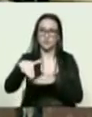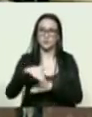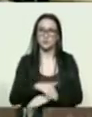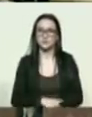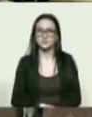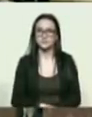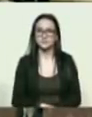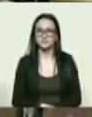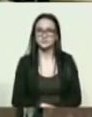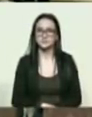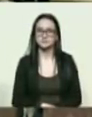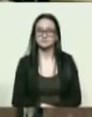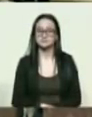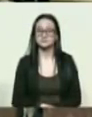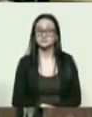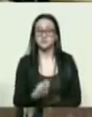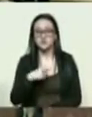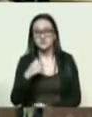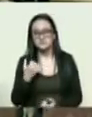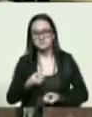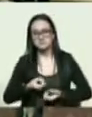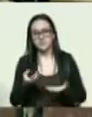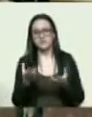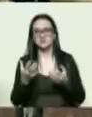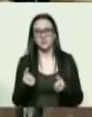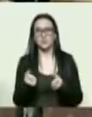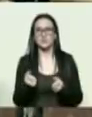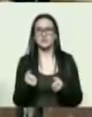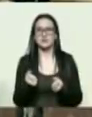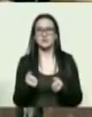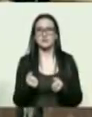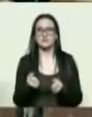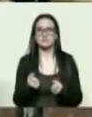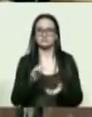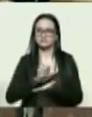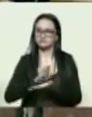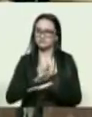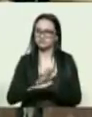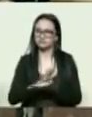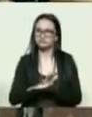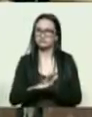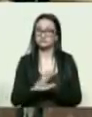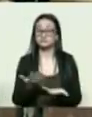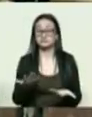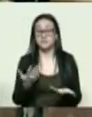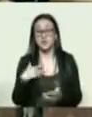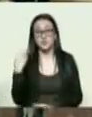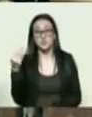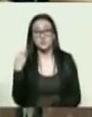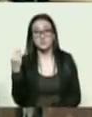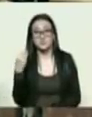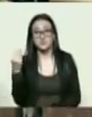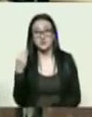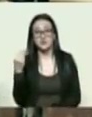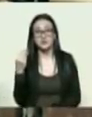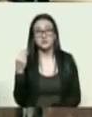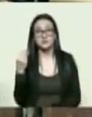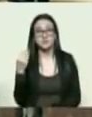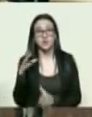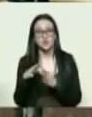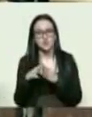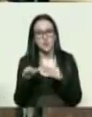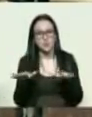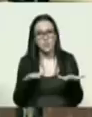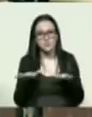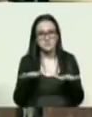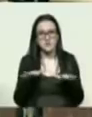Nosotros estamos aquí para garantizar la tranquilidad, la seguridad. Así que me parece que todo el movimiento que